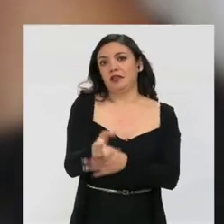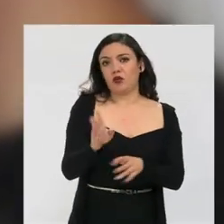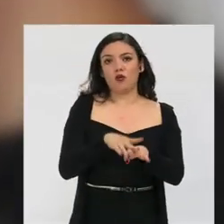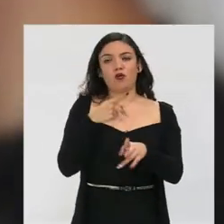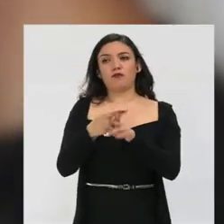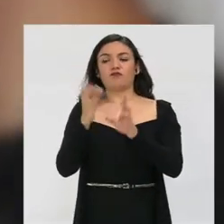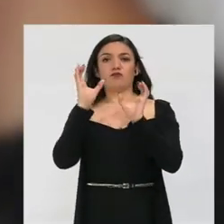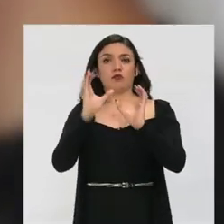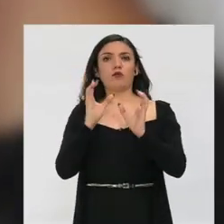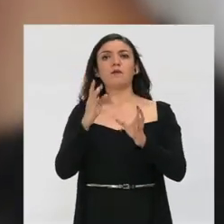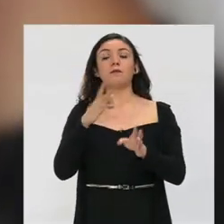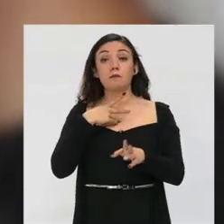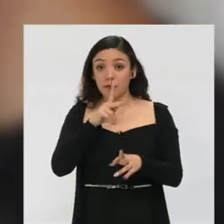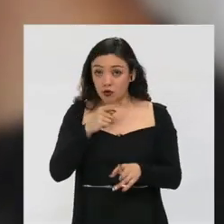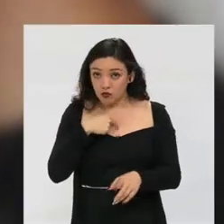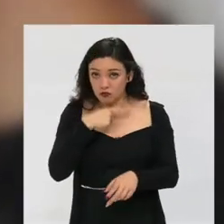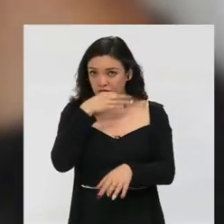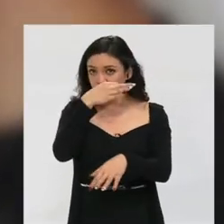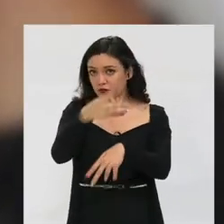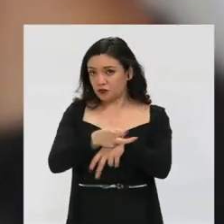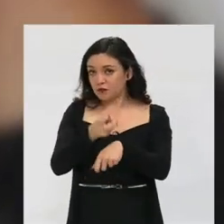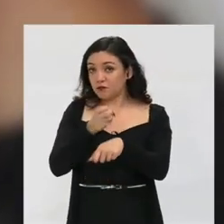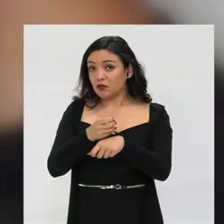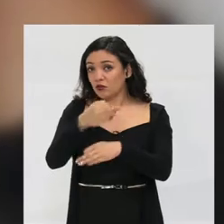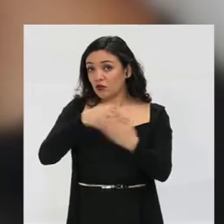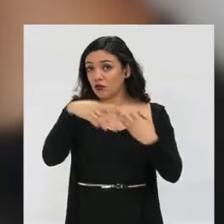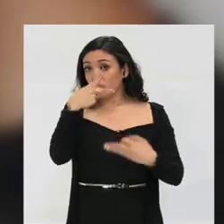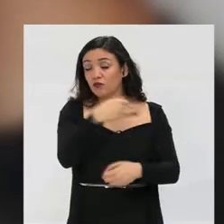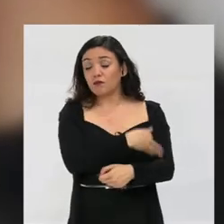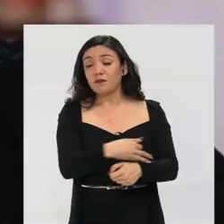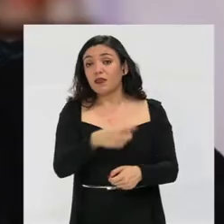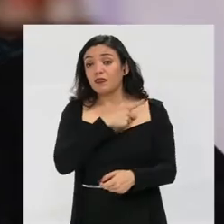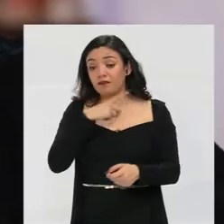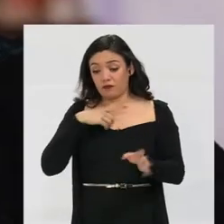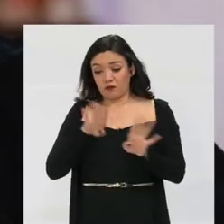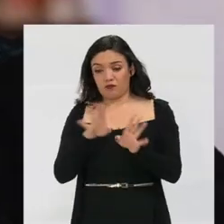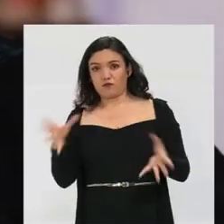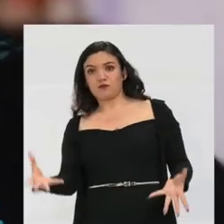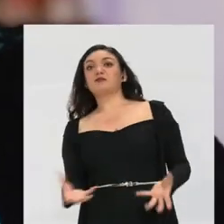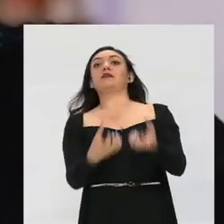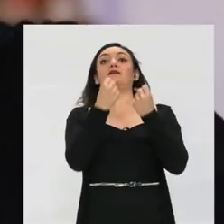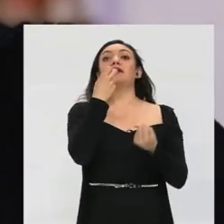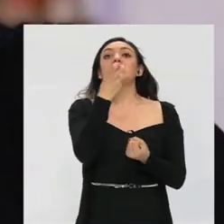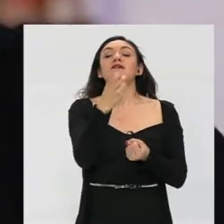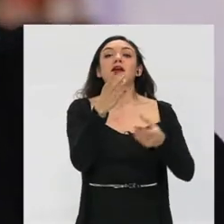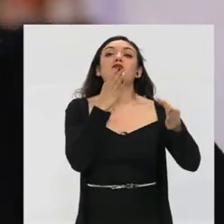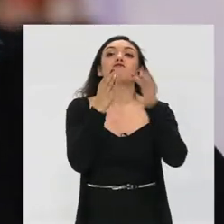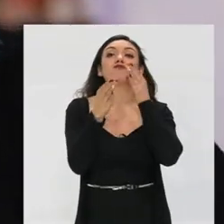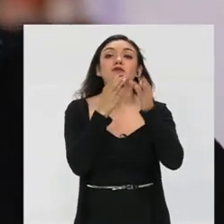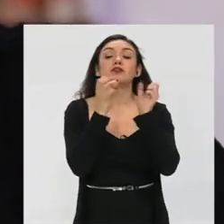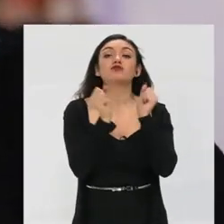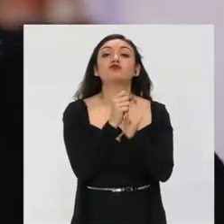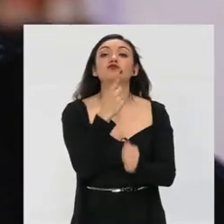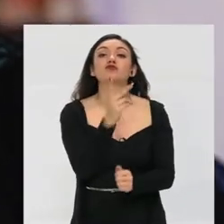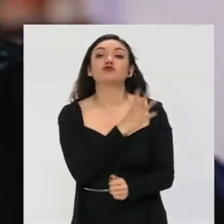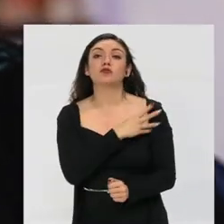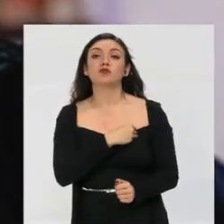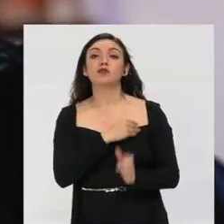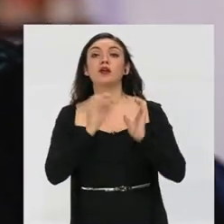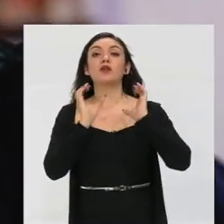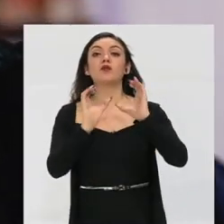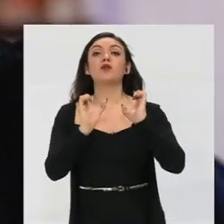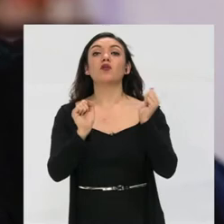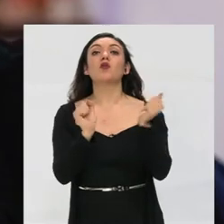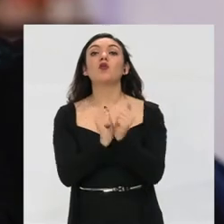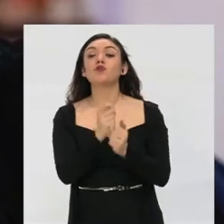para rehabilitarse. Entonces, yo invito a las familias a que recuperen la comunicación con